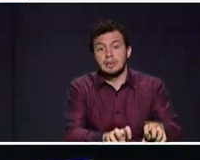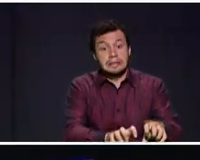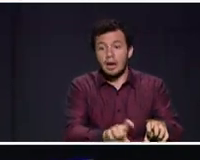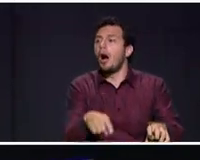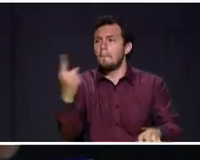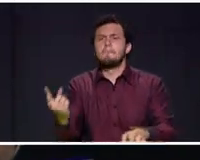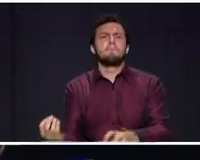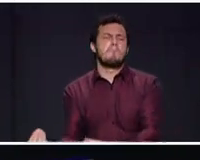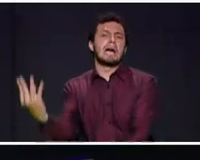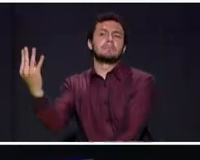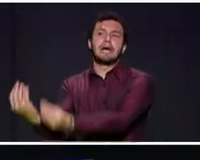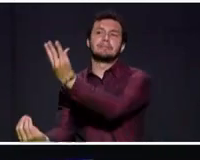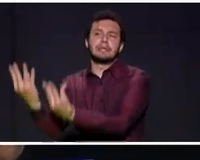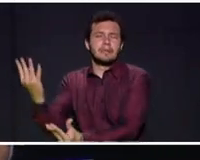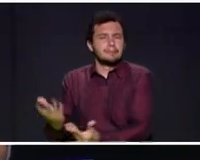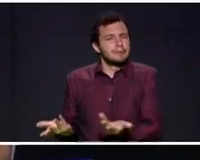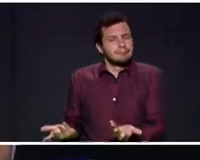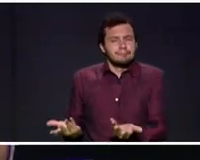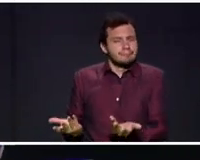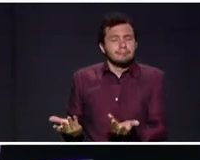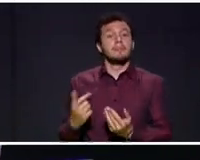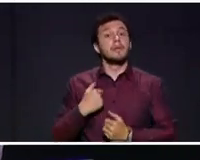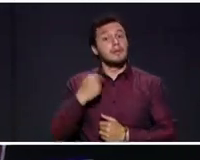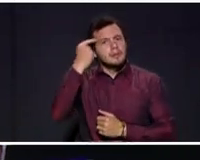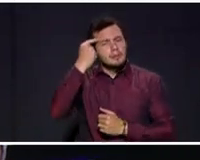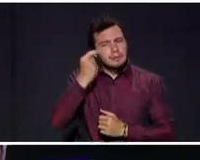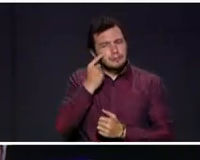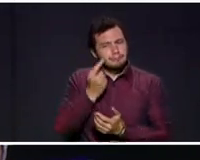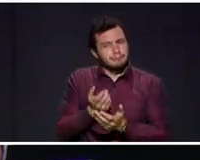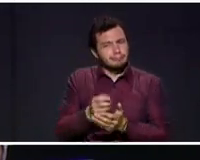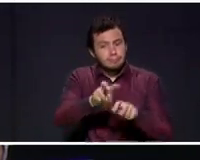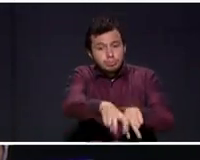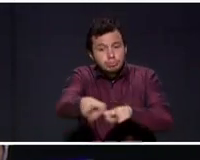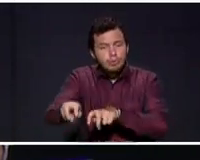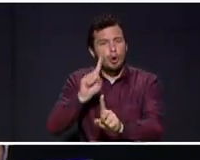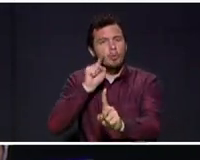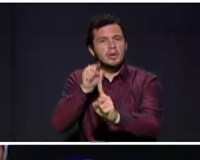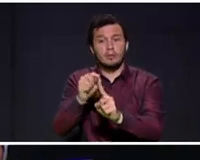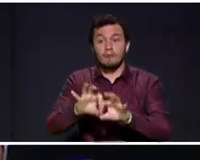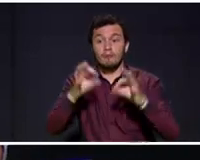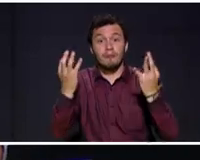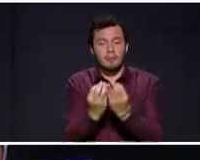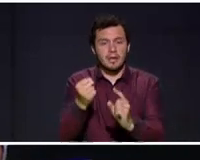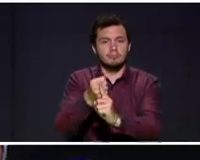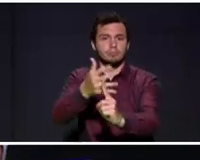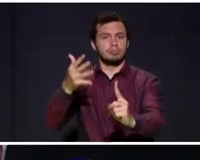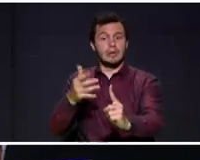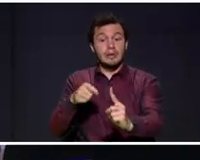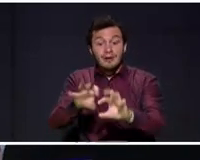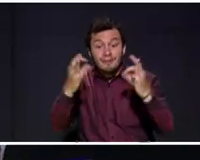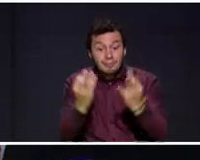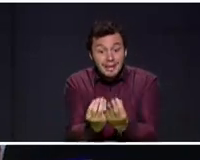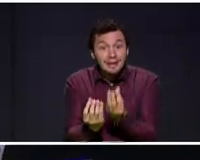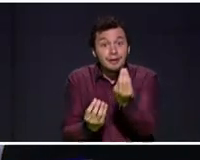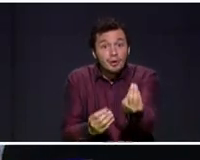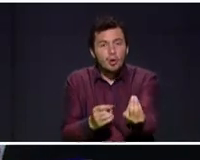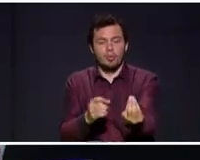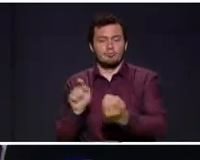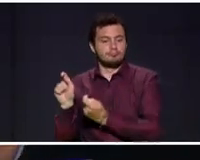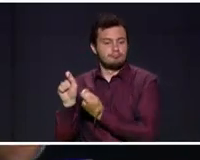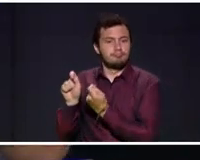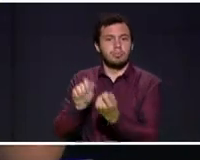propuesta directa para el agro para impactar las familias no me voy a encargar de pagarle a cada familia 20 millones de pesos por hectárea